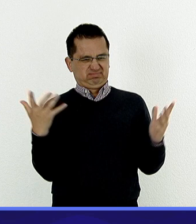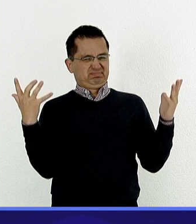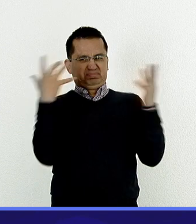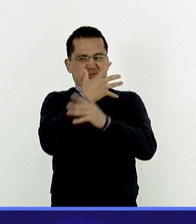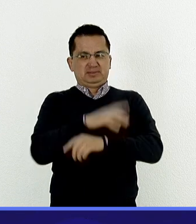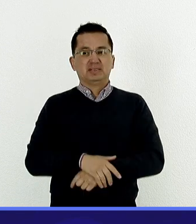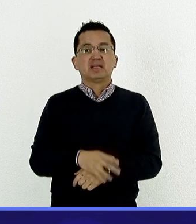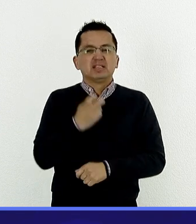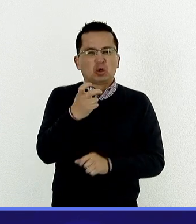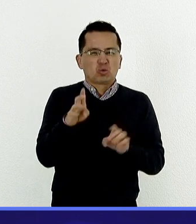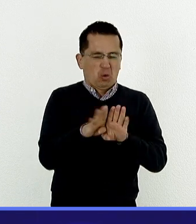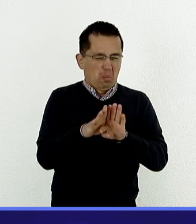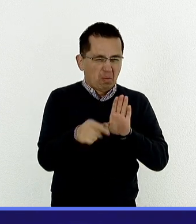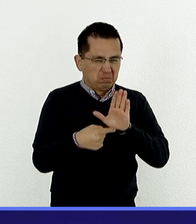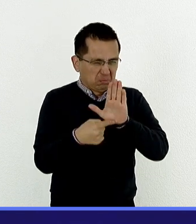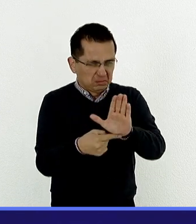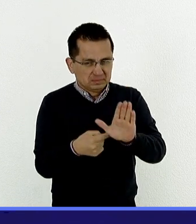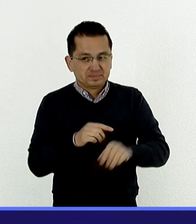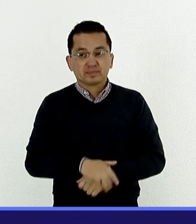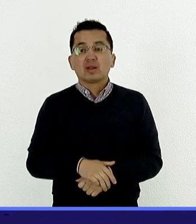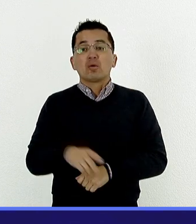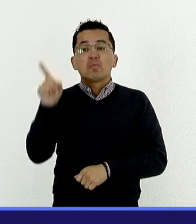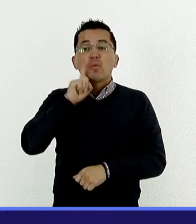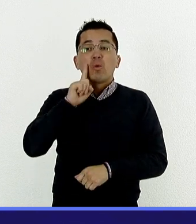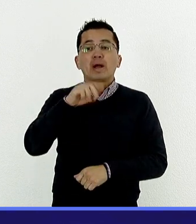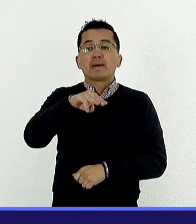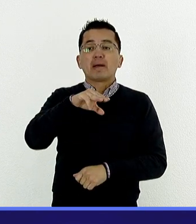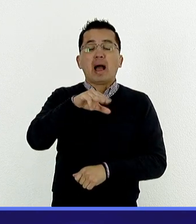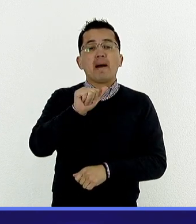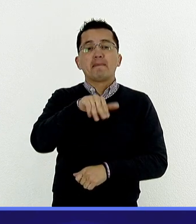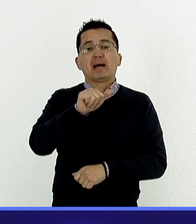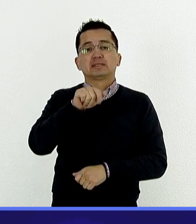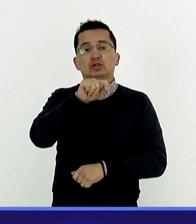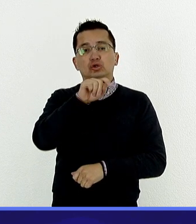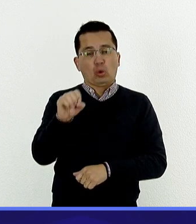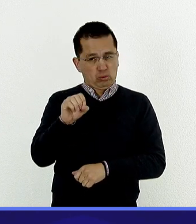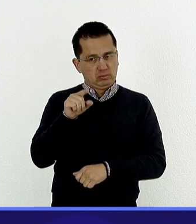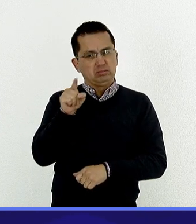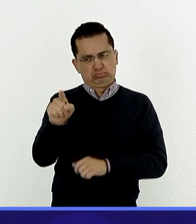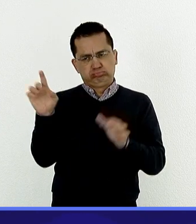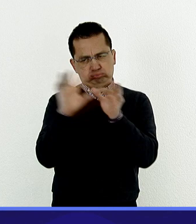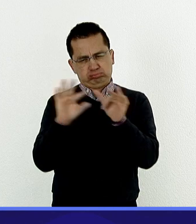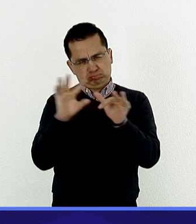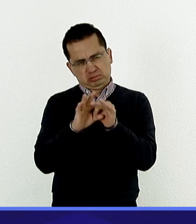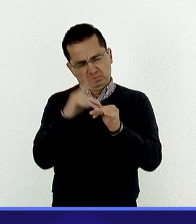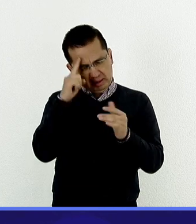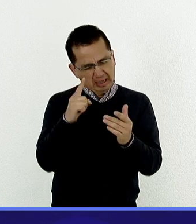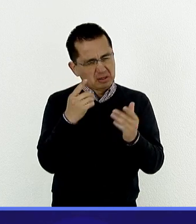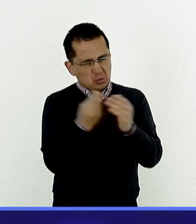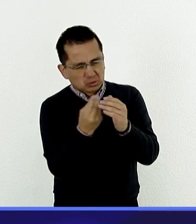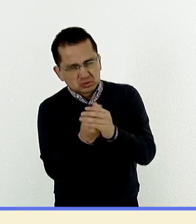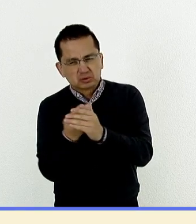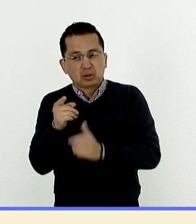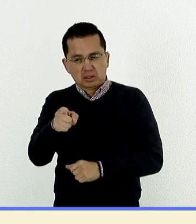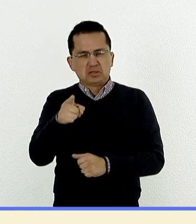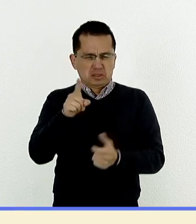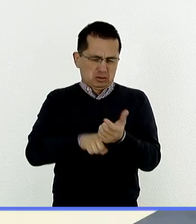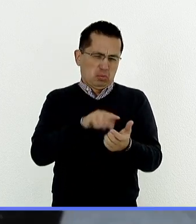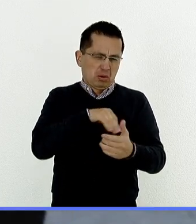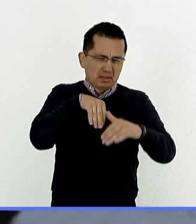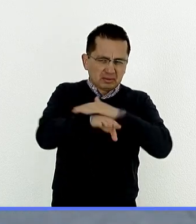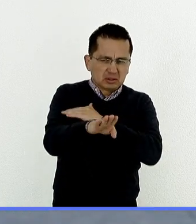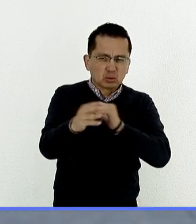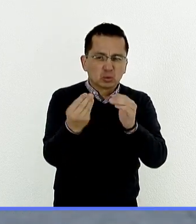es el título del seminario que va a conducir Alejandra mato y quien invita es la cátedra Carlos Fuentes de literatura hispanoamericana